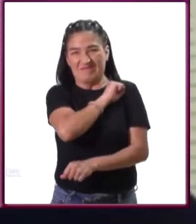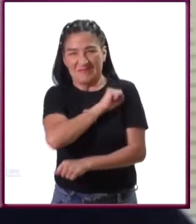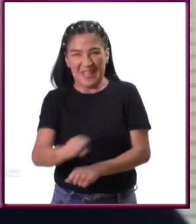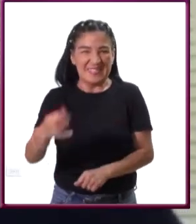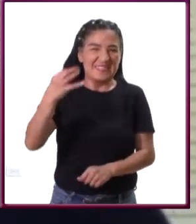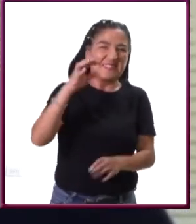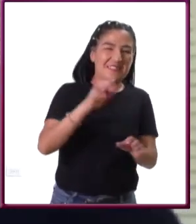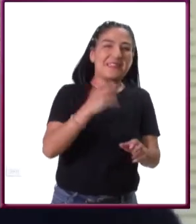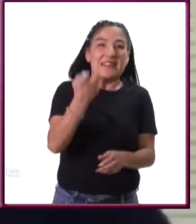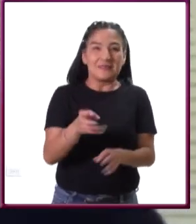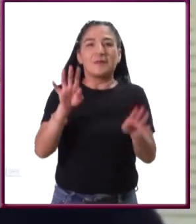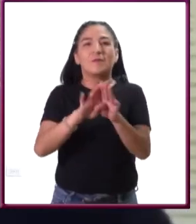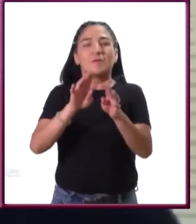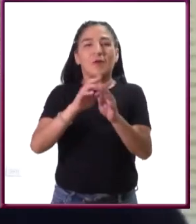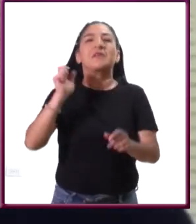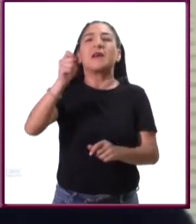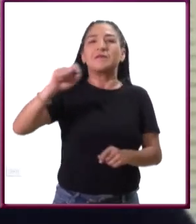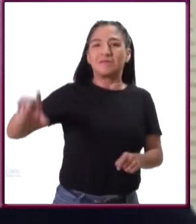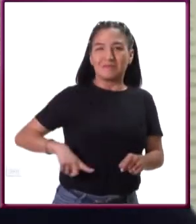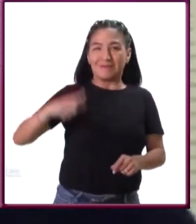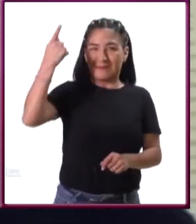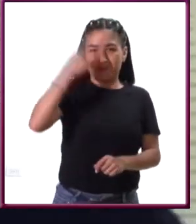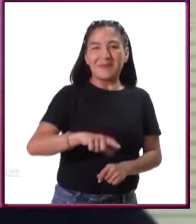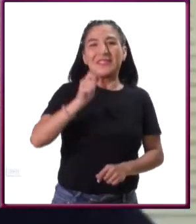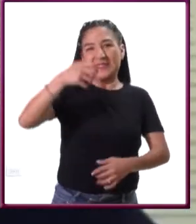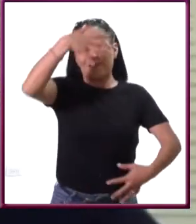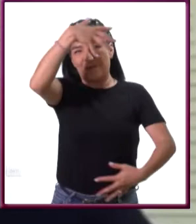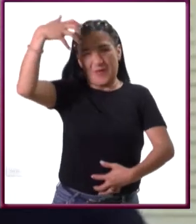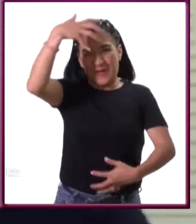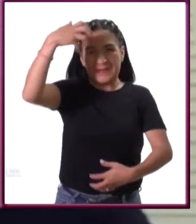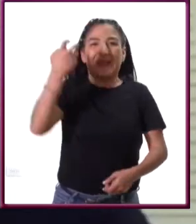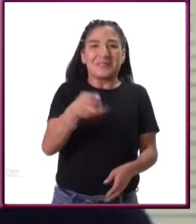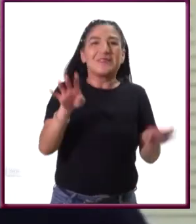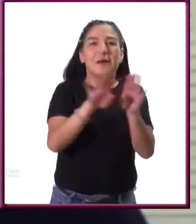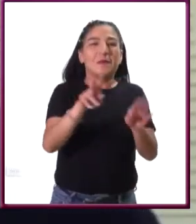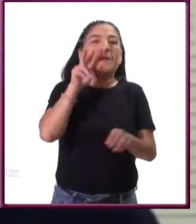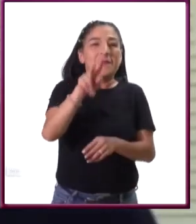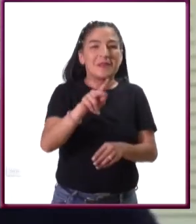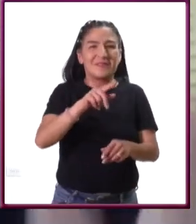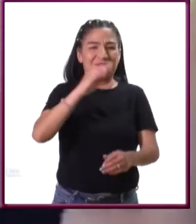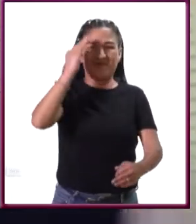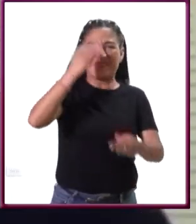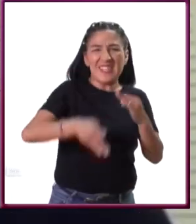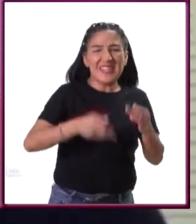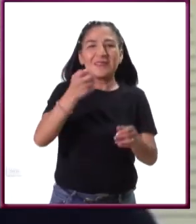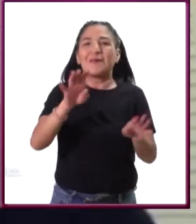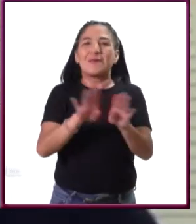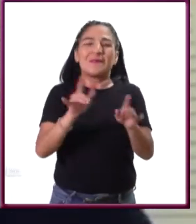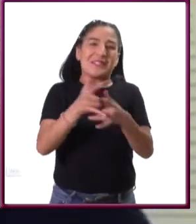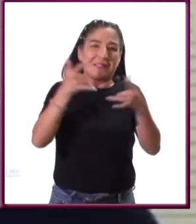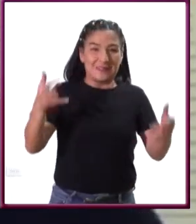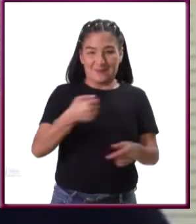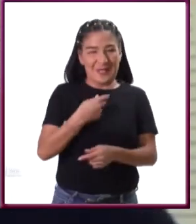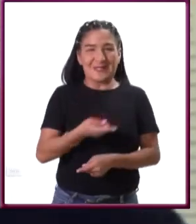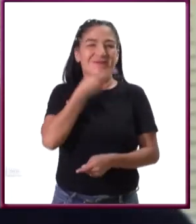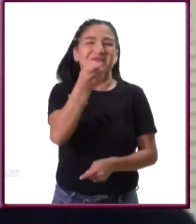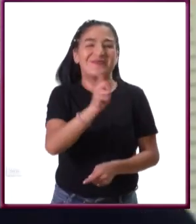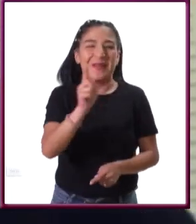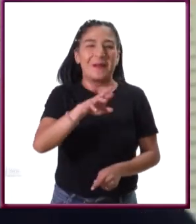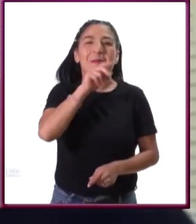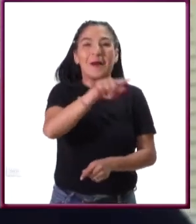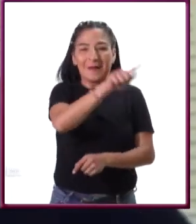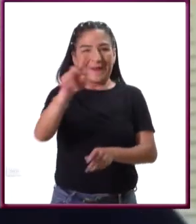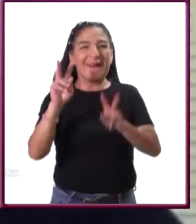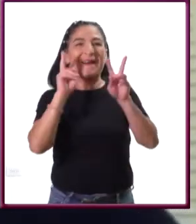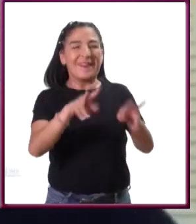gobiernan el mundo. Y bueno, es una película con un final, una escena final histórica, clásica, no la voy a decir aquí para que cuando la vean se sorprendan, y que aparte generó